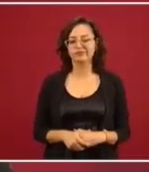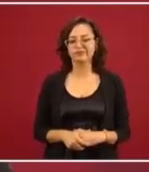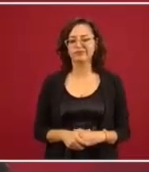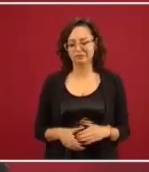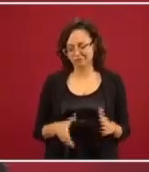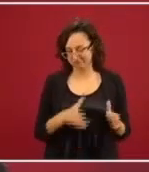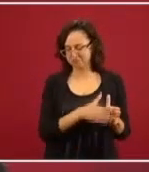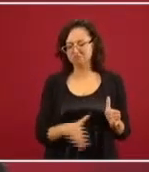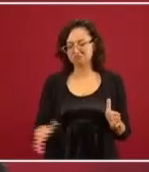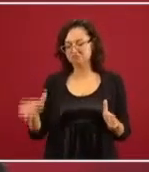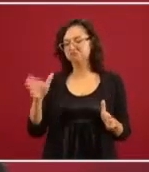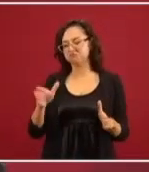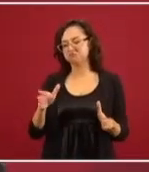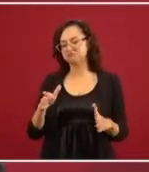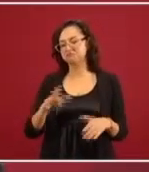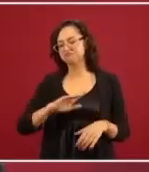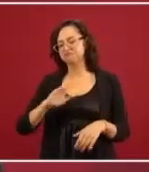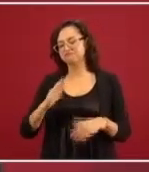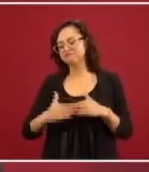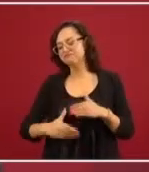Esto pasará.